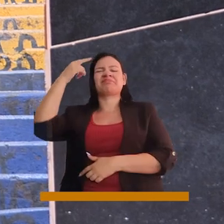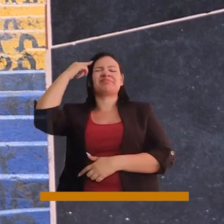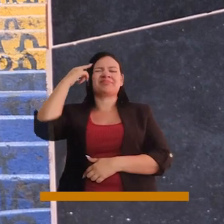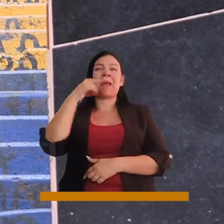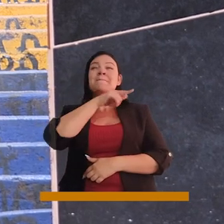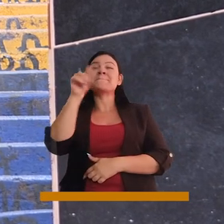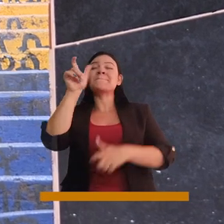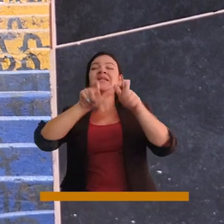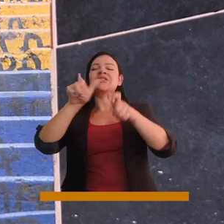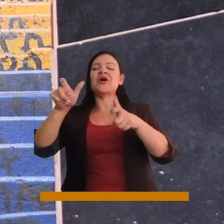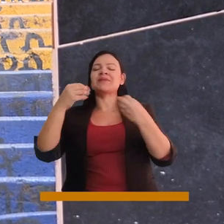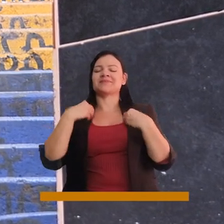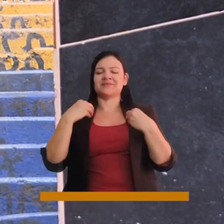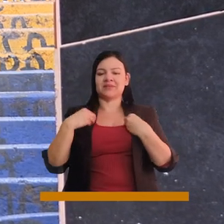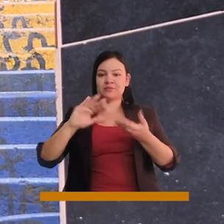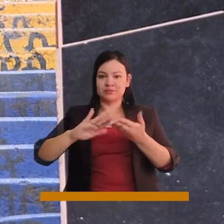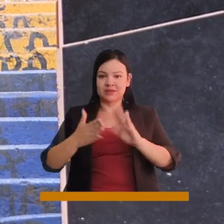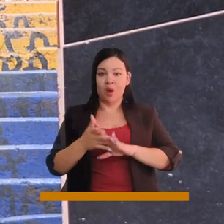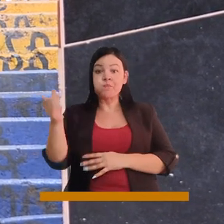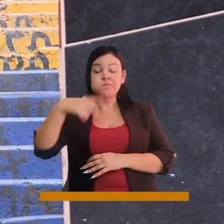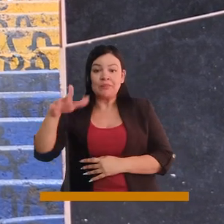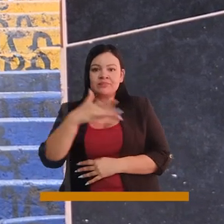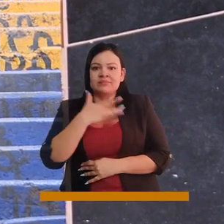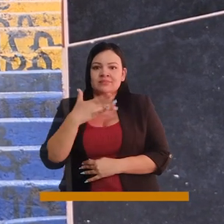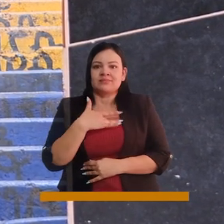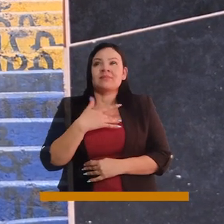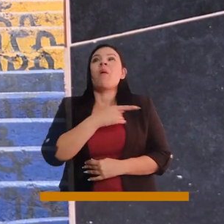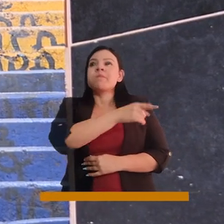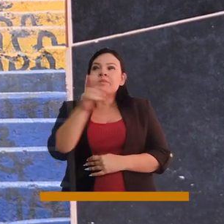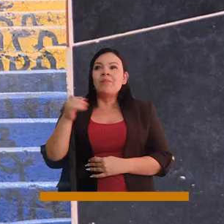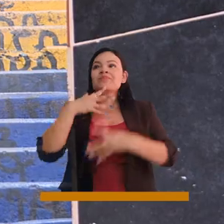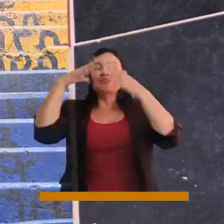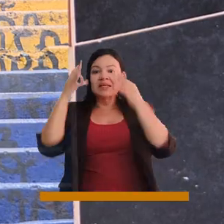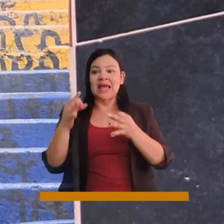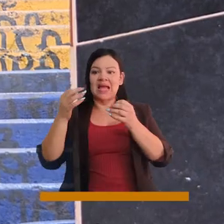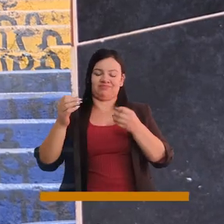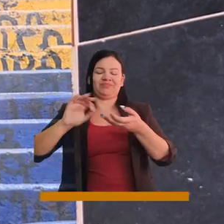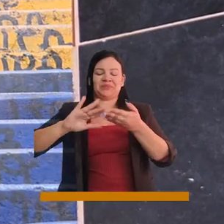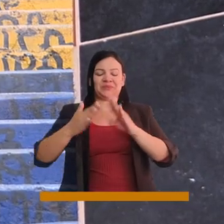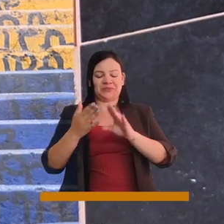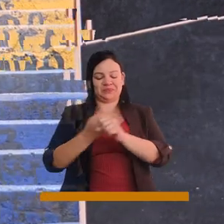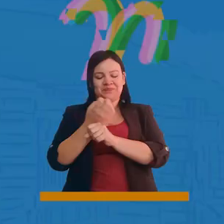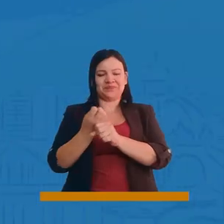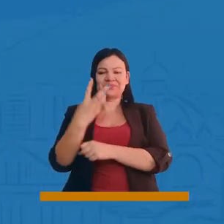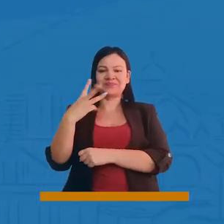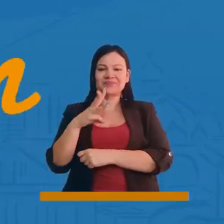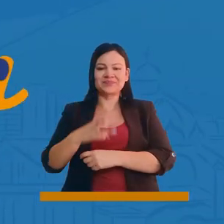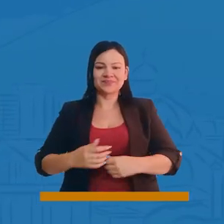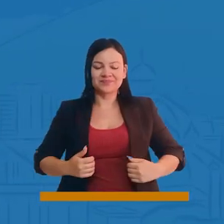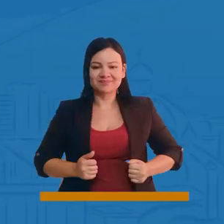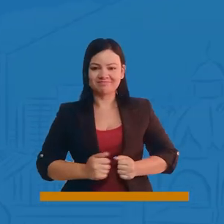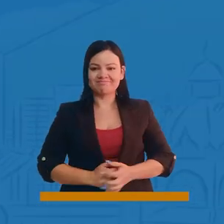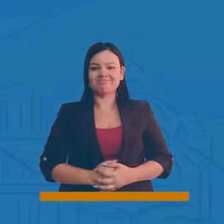lugar es donde vive la comunidad donde está la esencia donde realmente existe la comuna 13